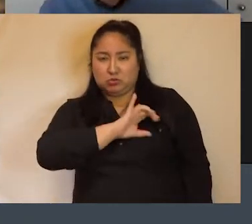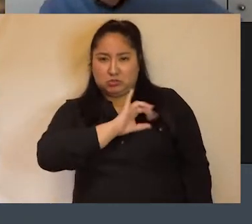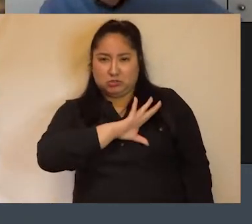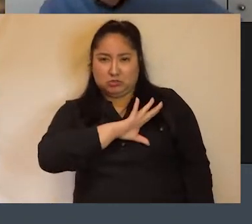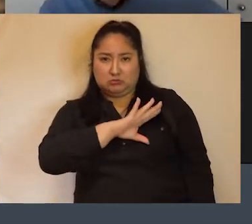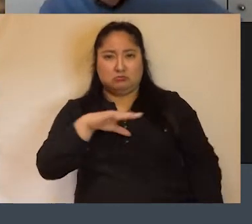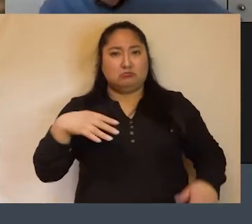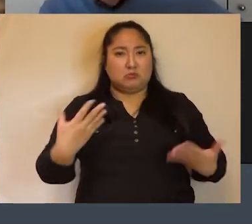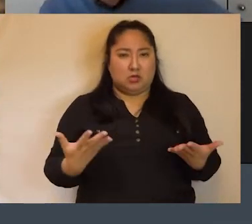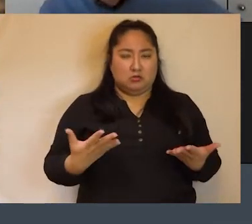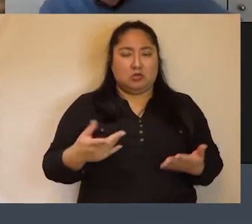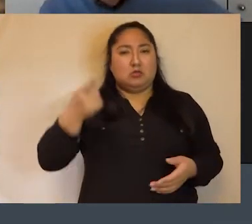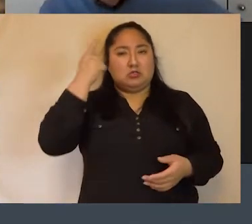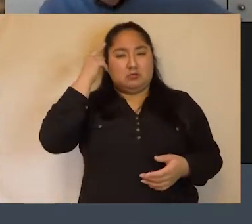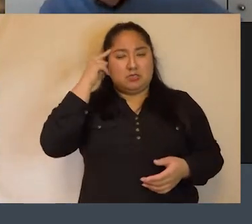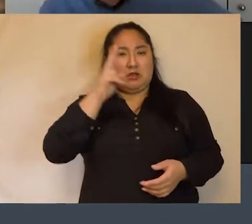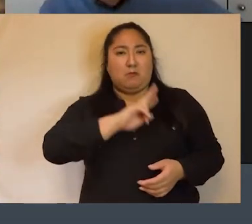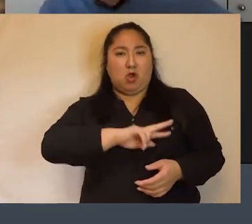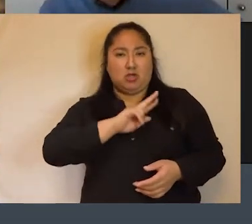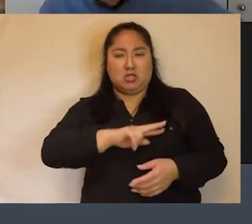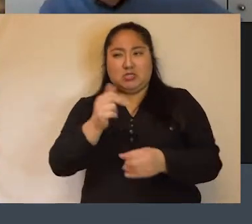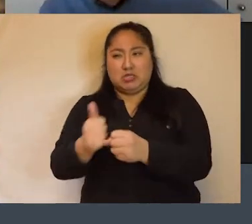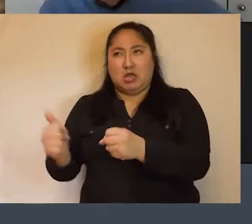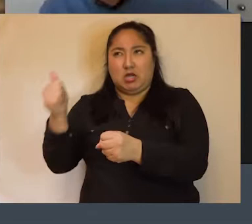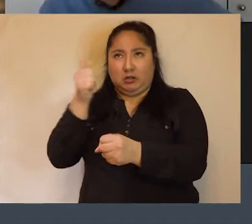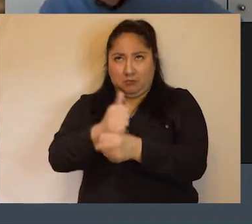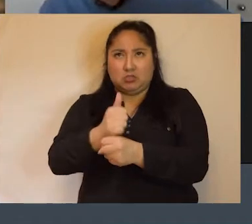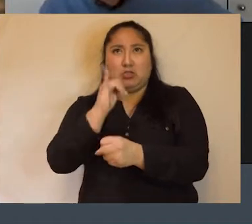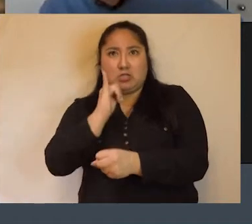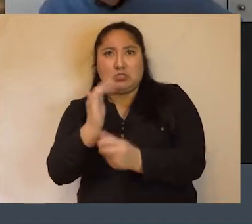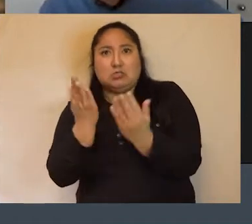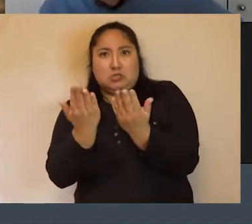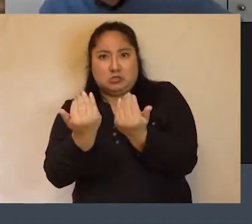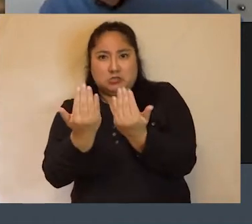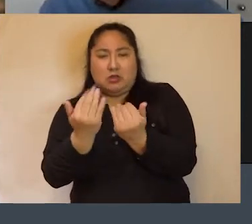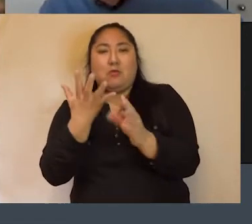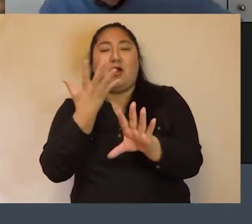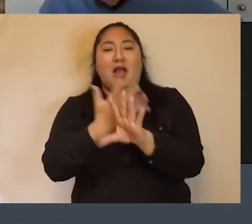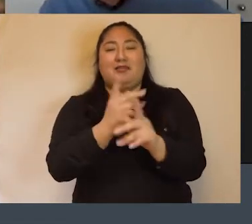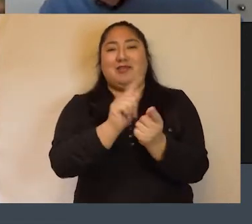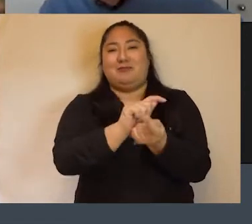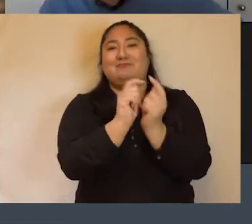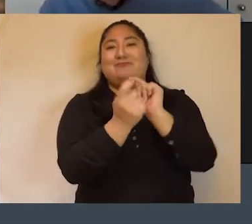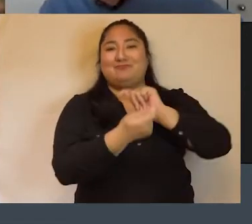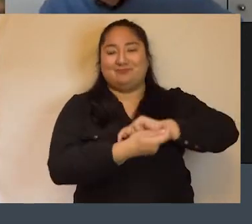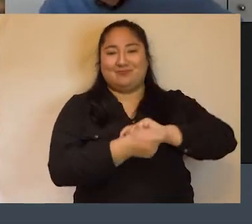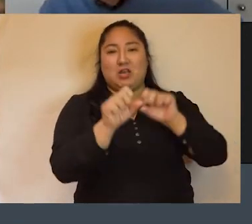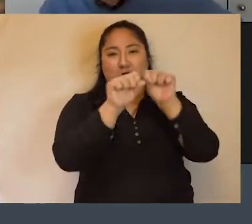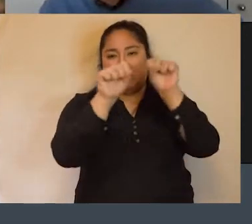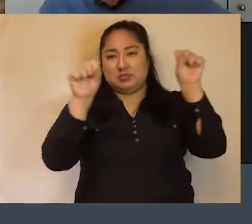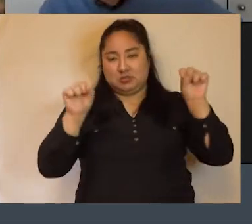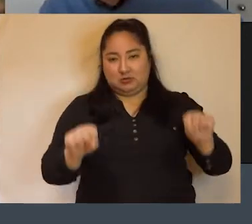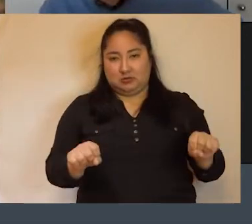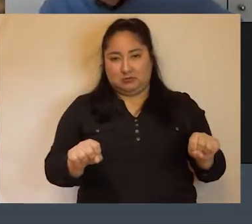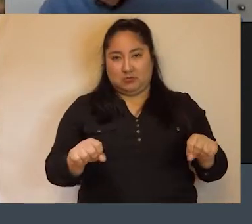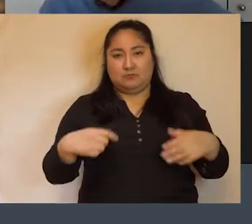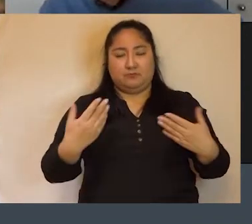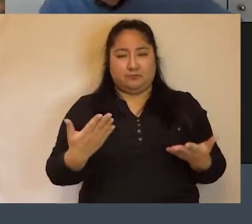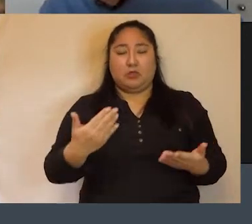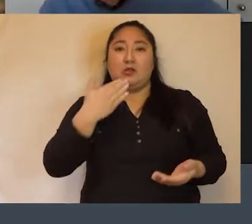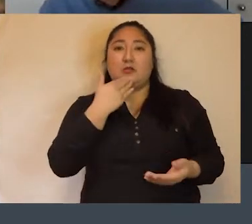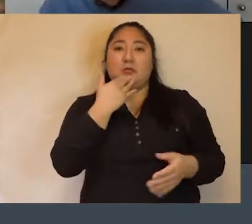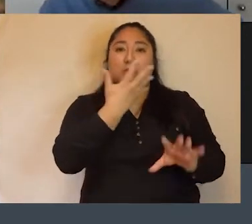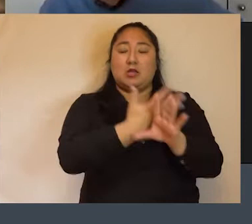necesitamos los chilenos. Si queremos apuntar a una tasa de reemplazo razonable, tenemos que modificar el sistema